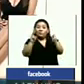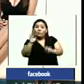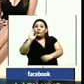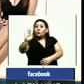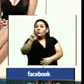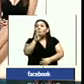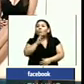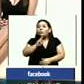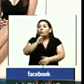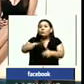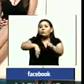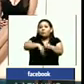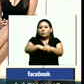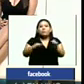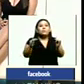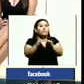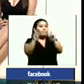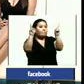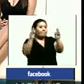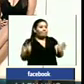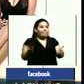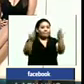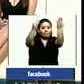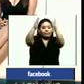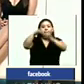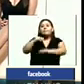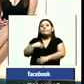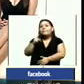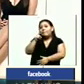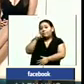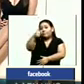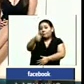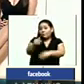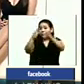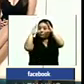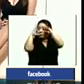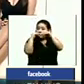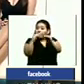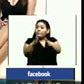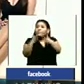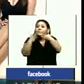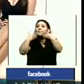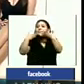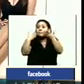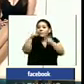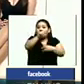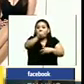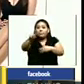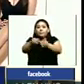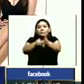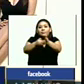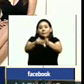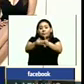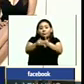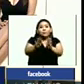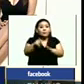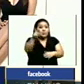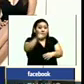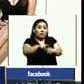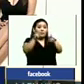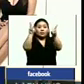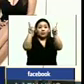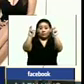hondureño. Pero también habrán espectáculos. Exactamente. Muy buenas noches y feliz inicio de semana. En nuestra sección de